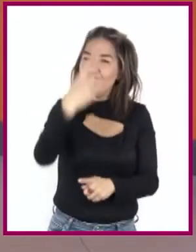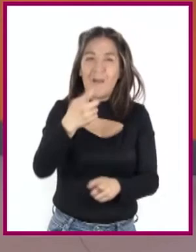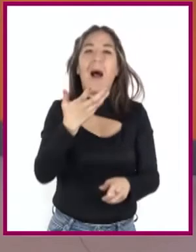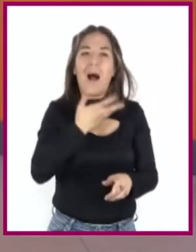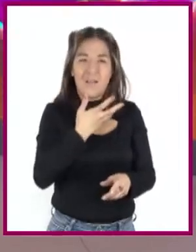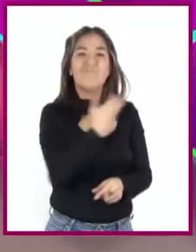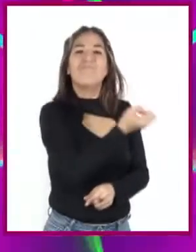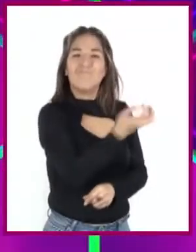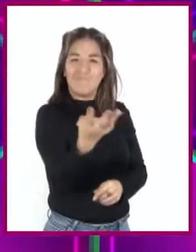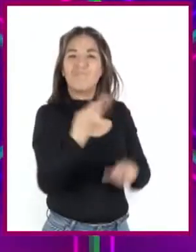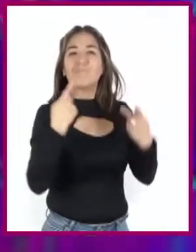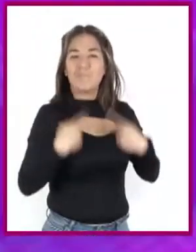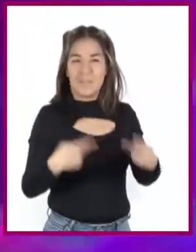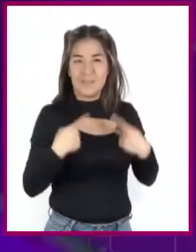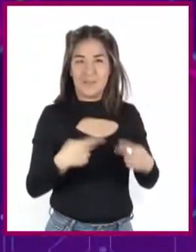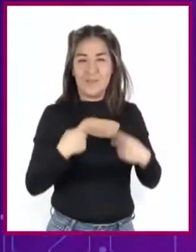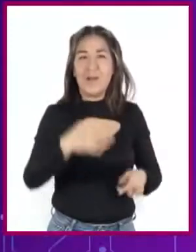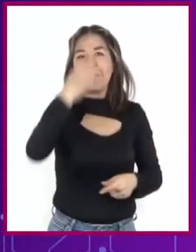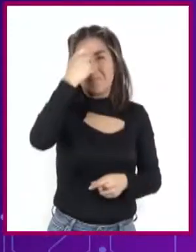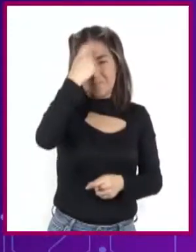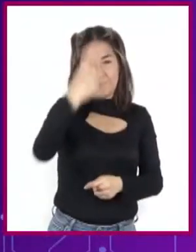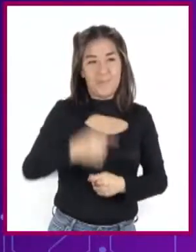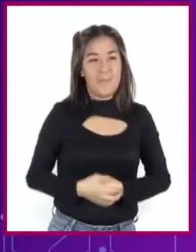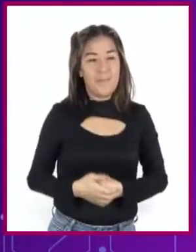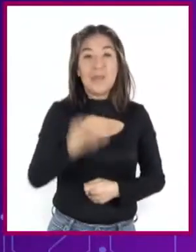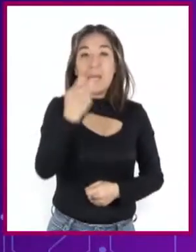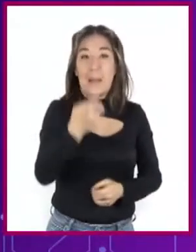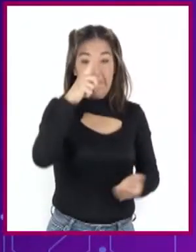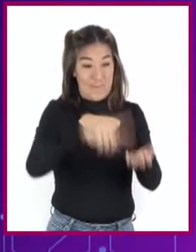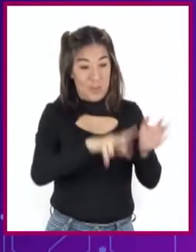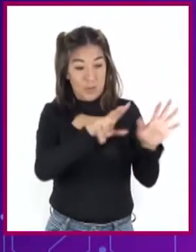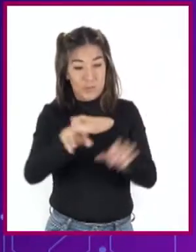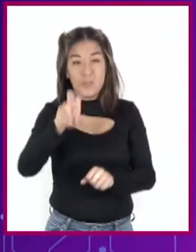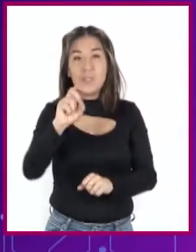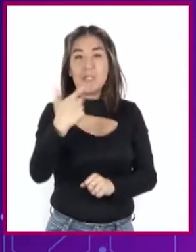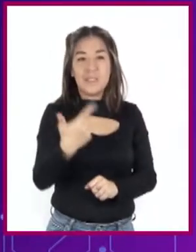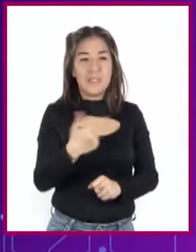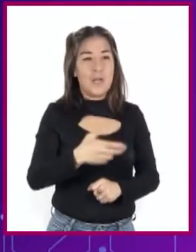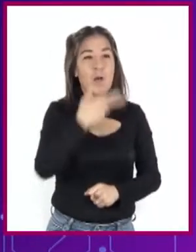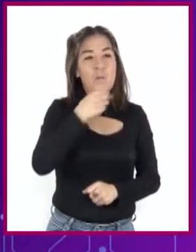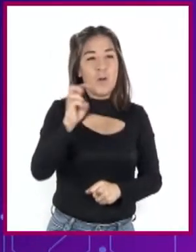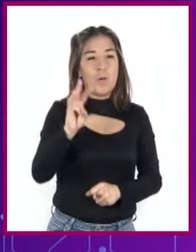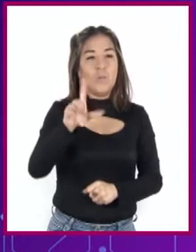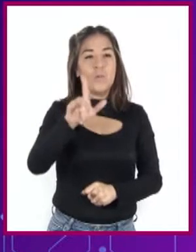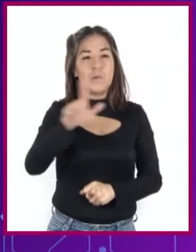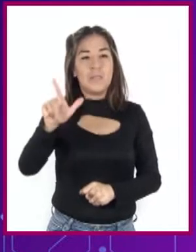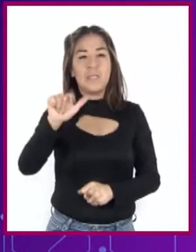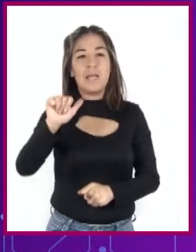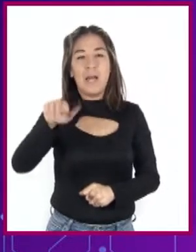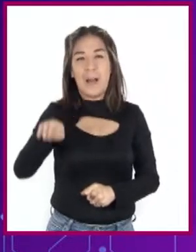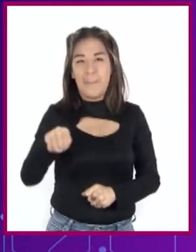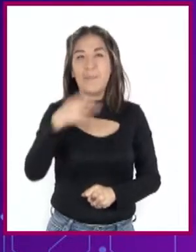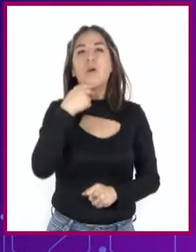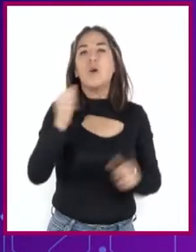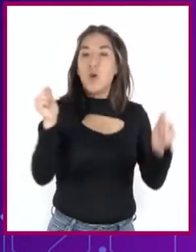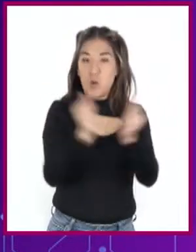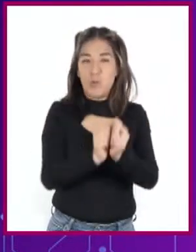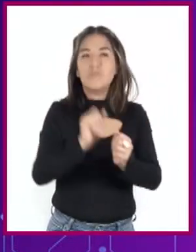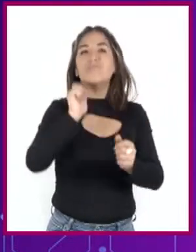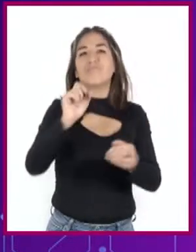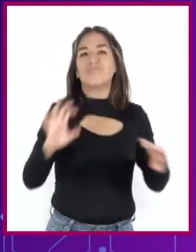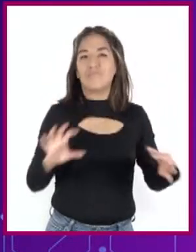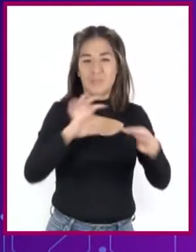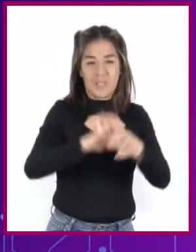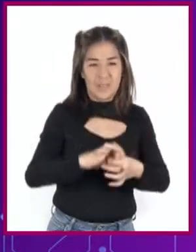nombres importantes. Fue en 1837 cuando William Foothill Cooke, quien se asoció con el profesor